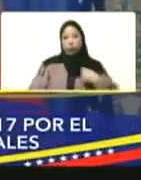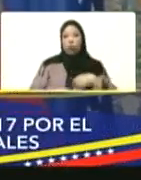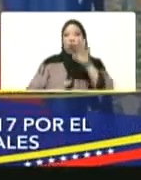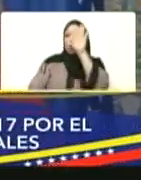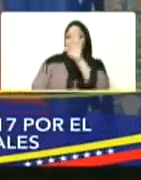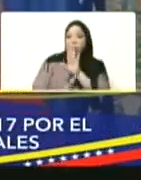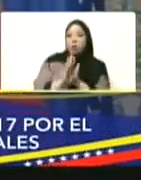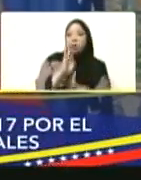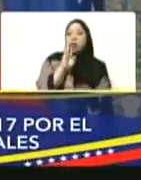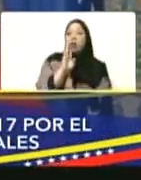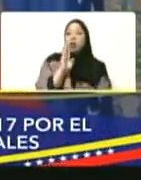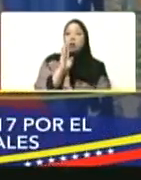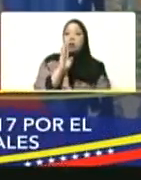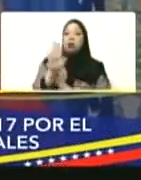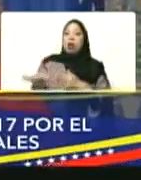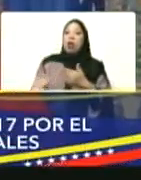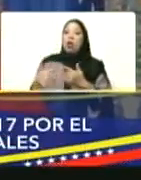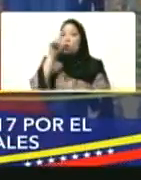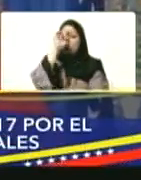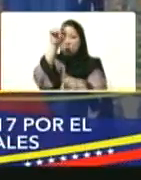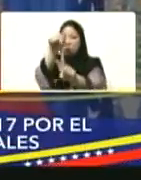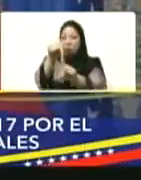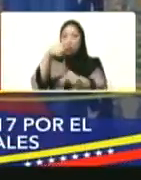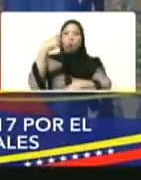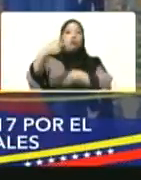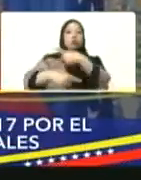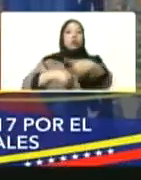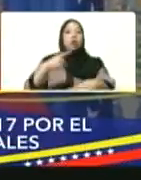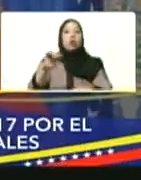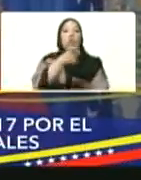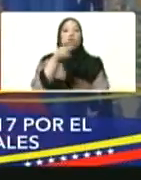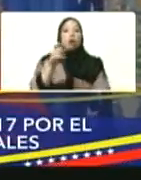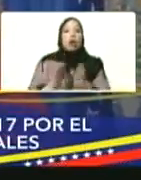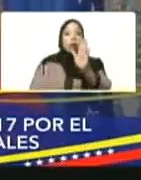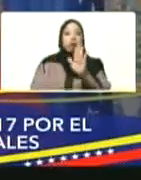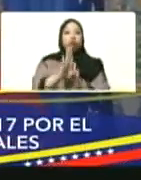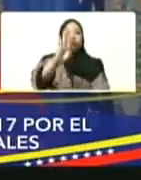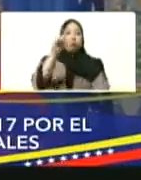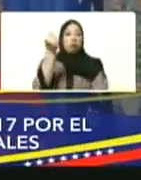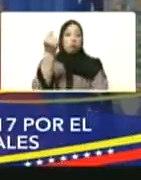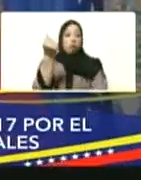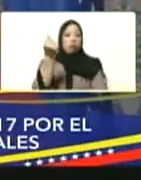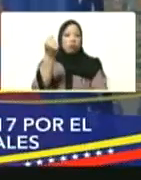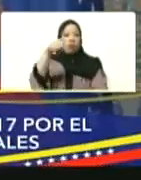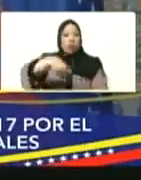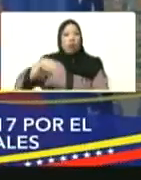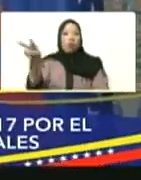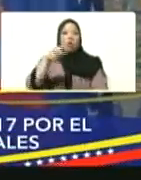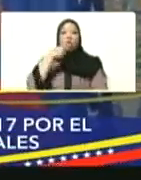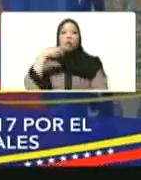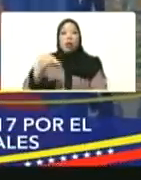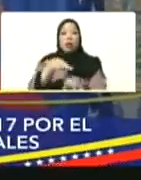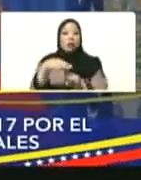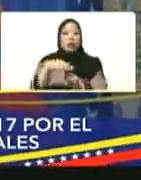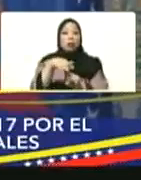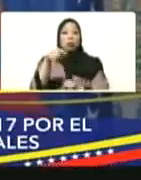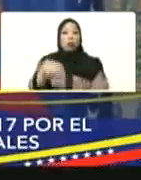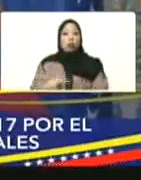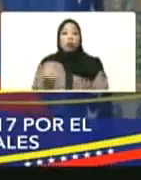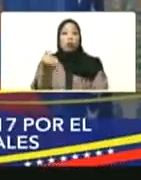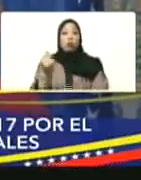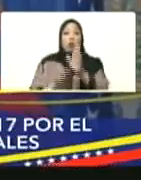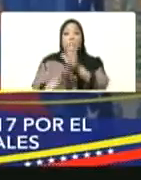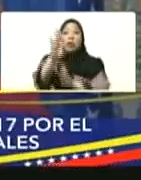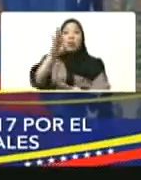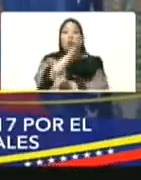avanzado hacia un proceso de recuperación de la economía real, de diversificación